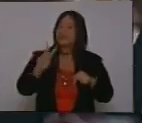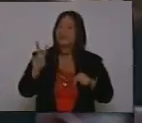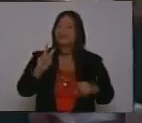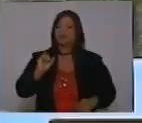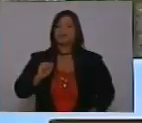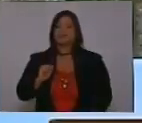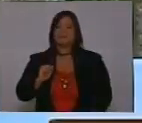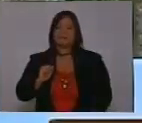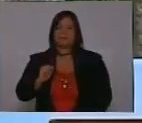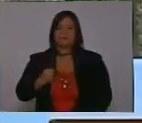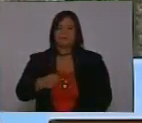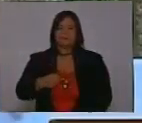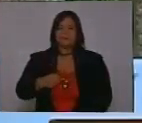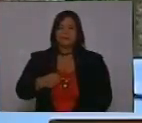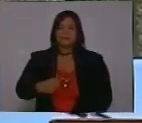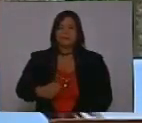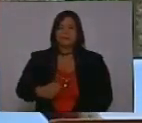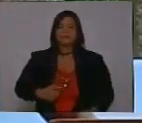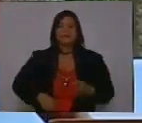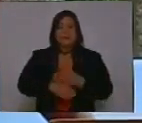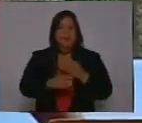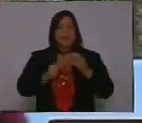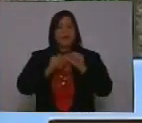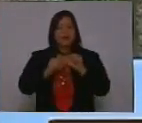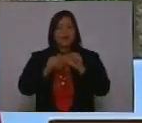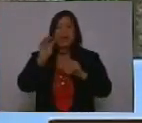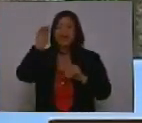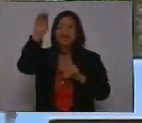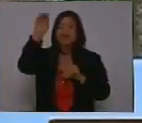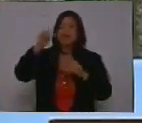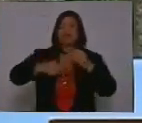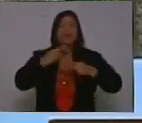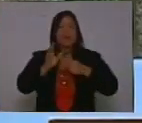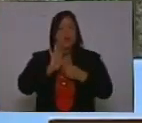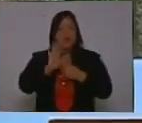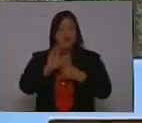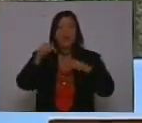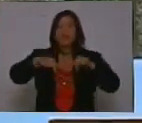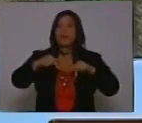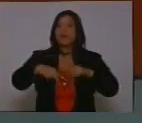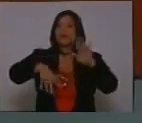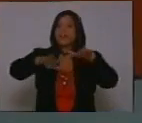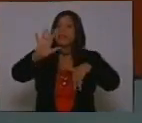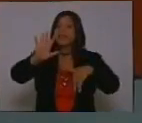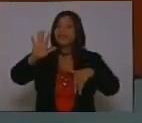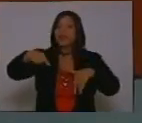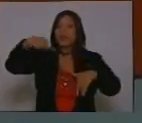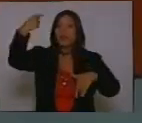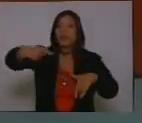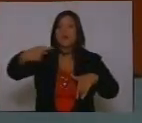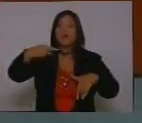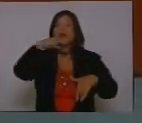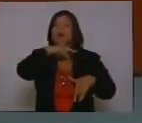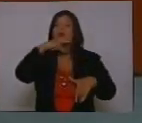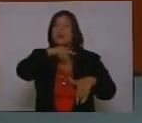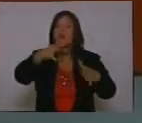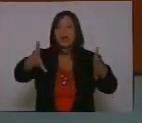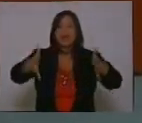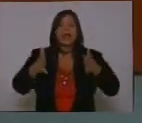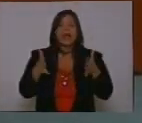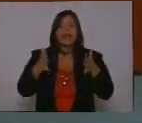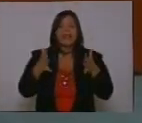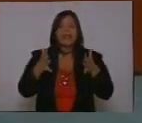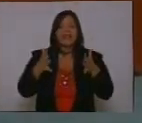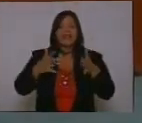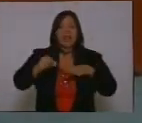venezolanas. Y vamos a seguir mirando el futuro, porque este 15 de octubre van a ganar